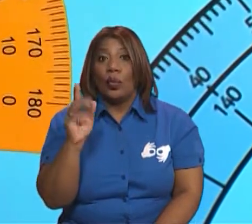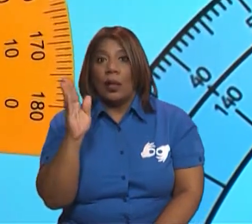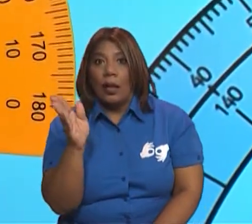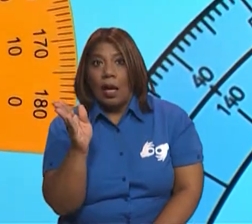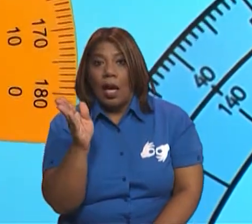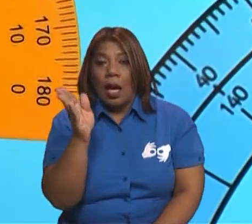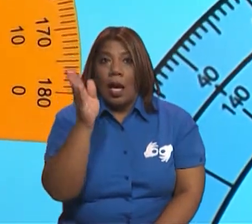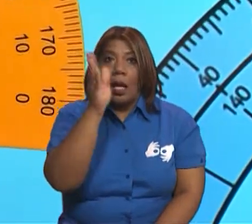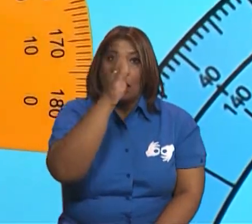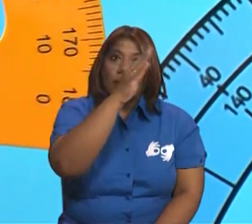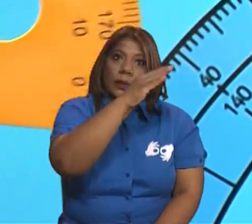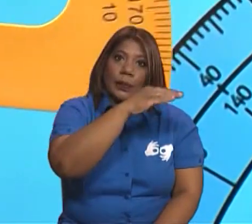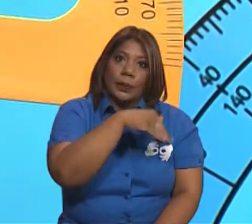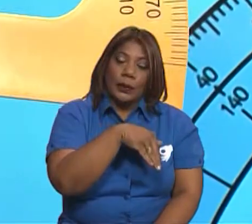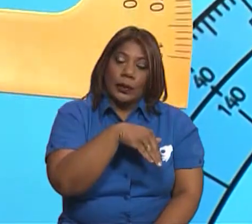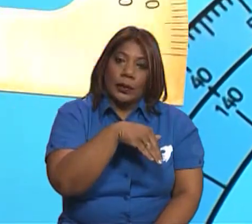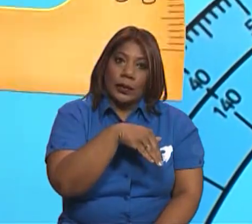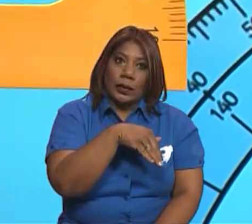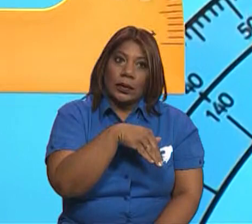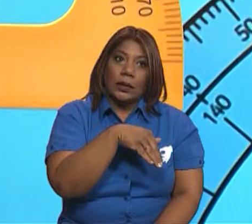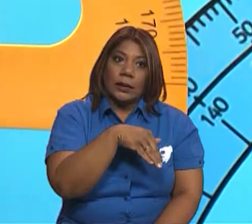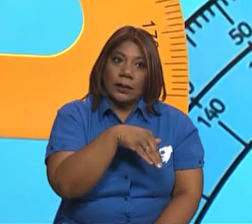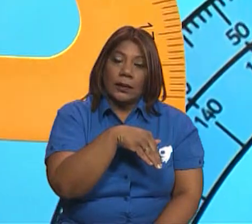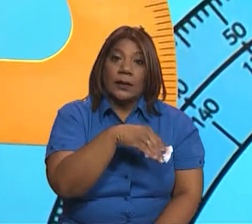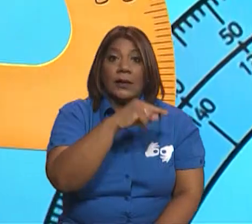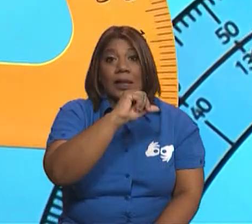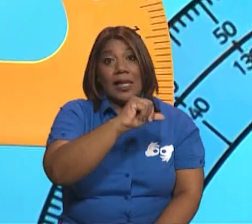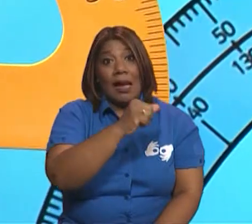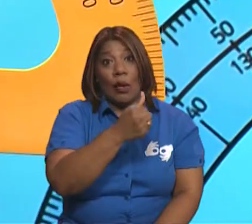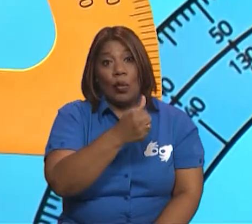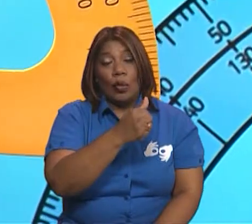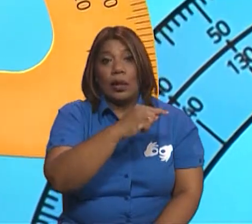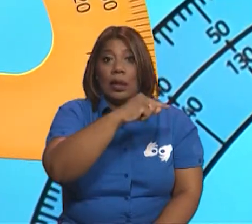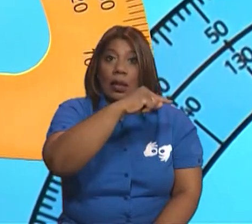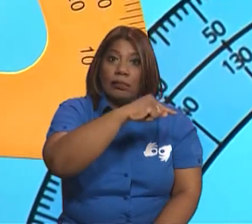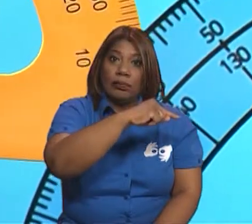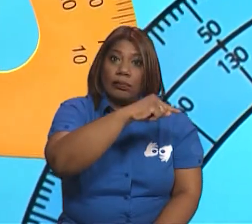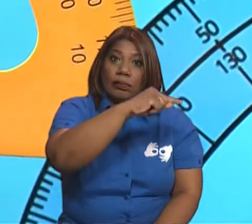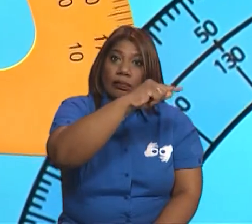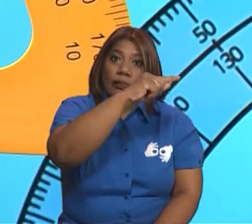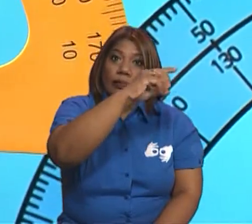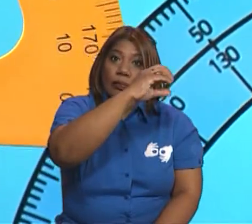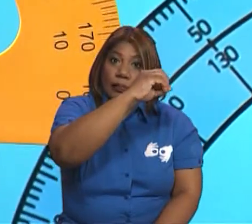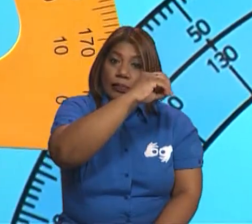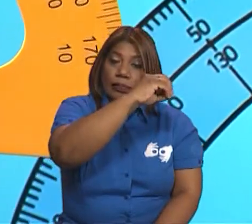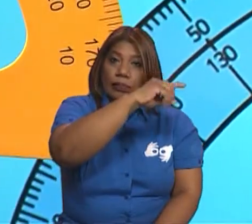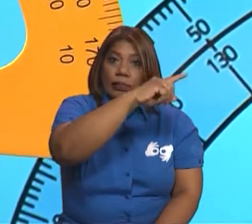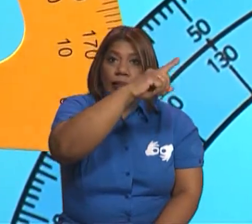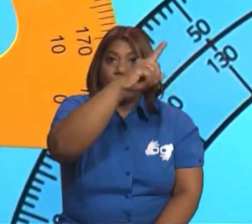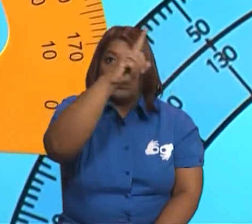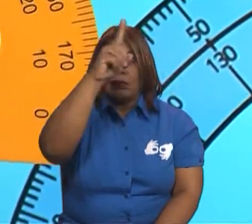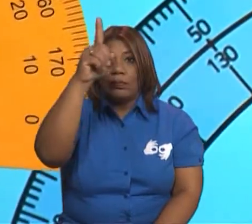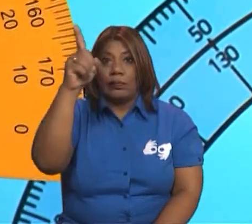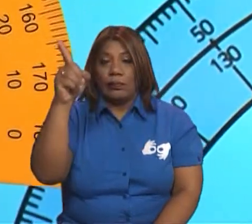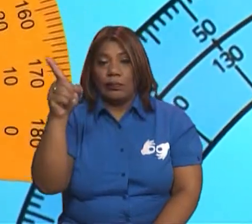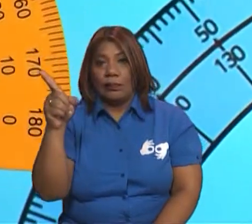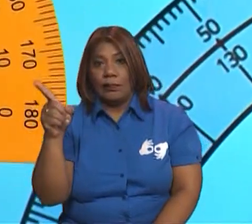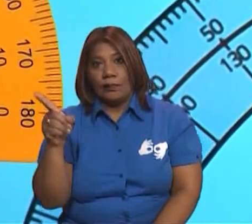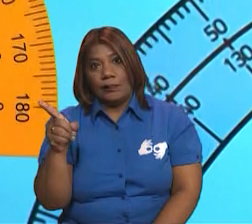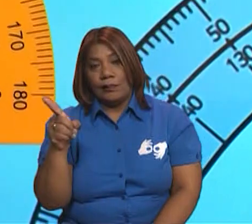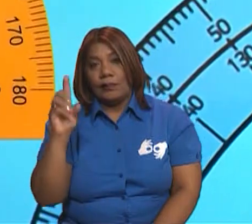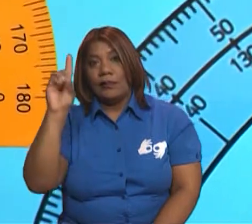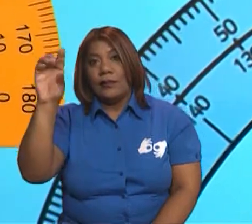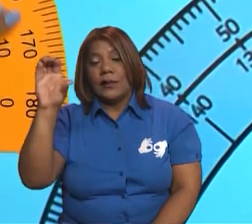ustedes, del 0 hasta el 180. Y la segunda línea inicia desde el lado izquierdo, desde el